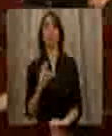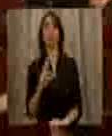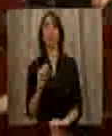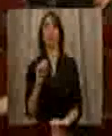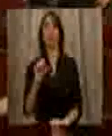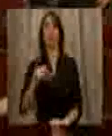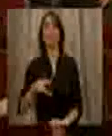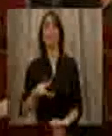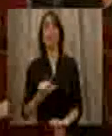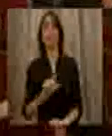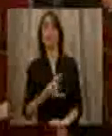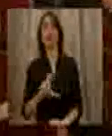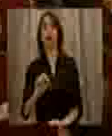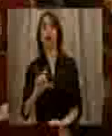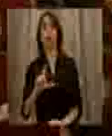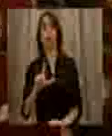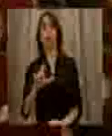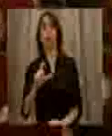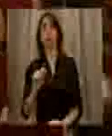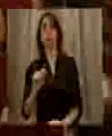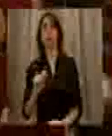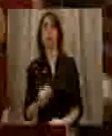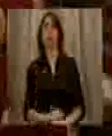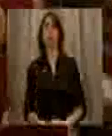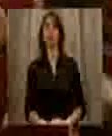Cristian Larroulet.